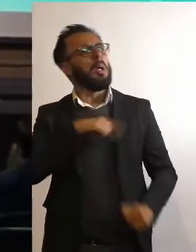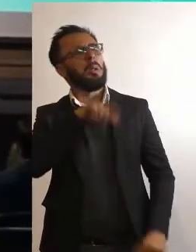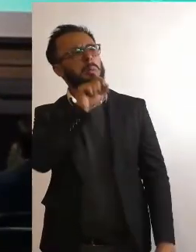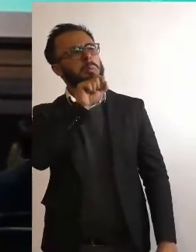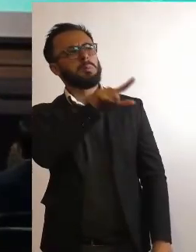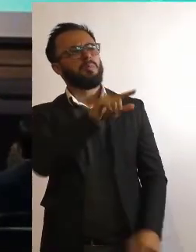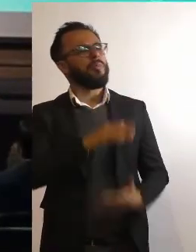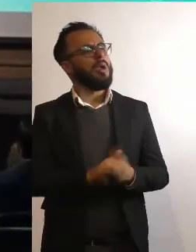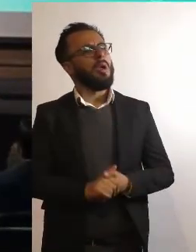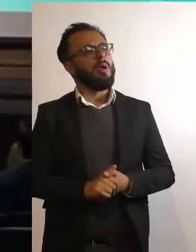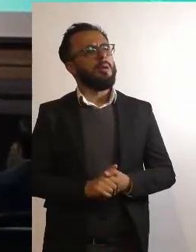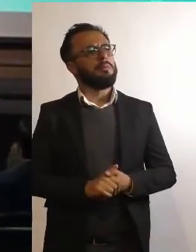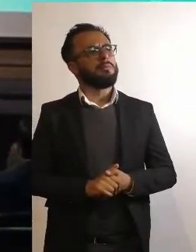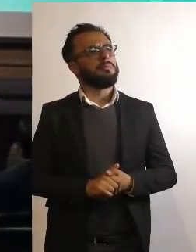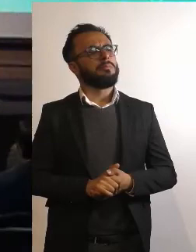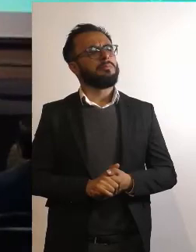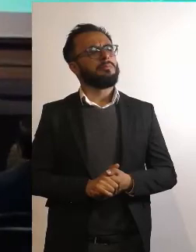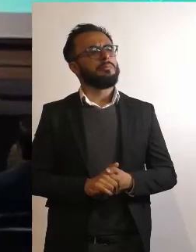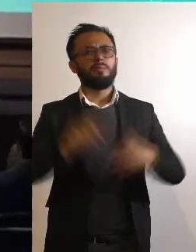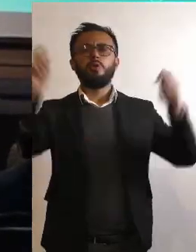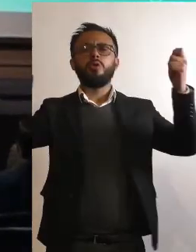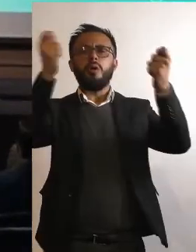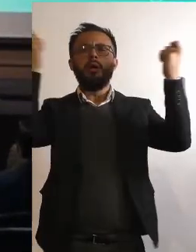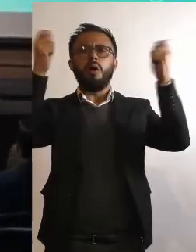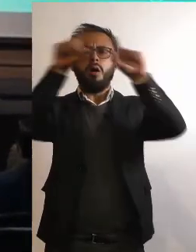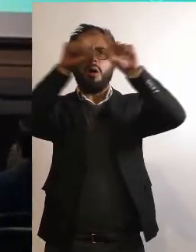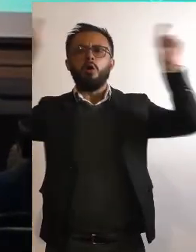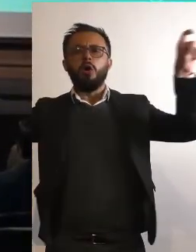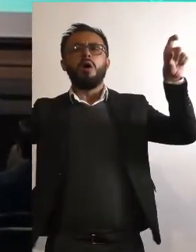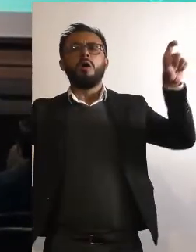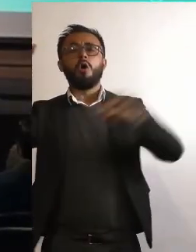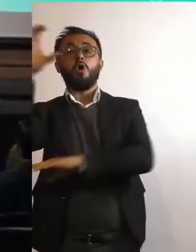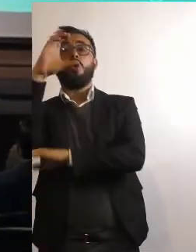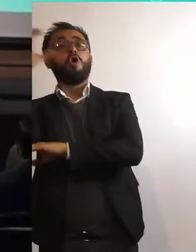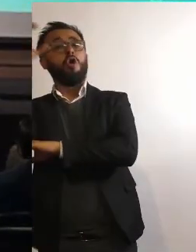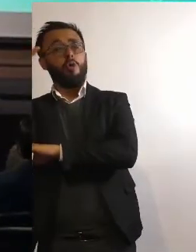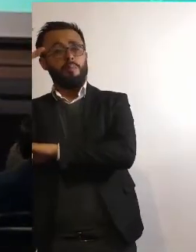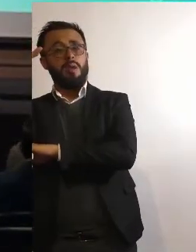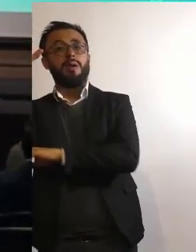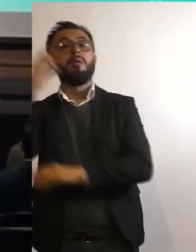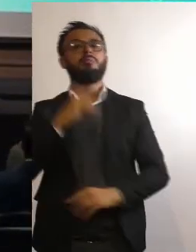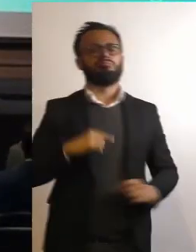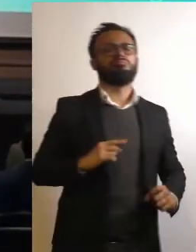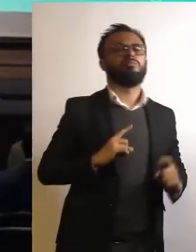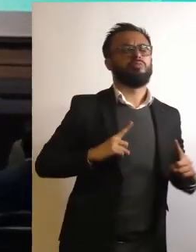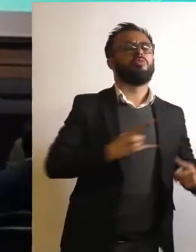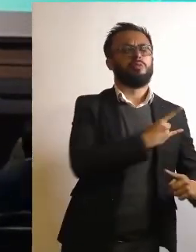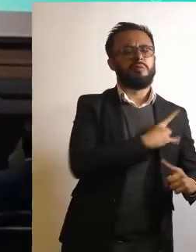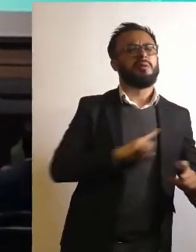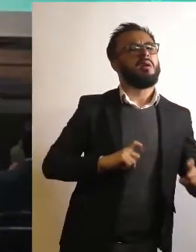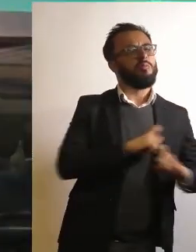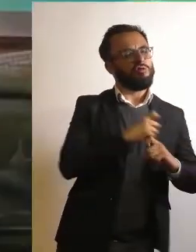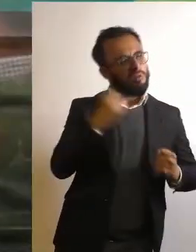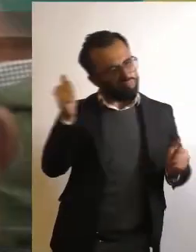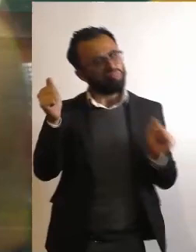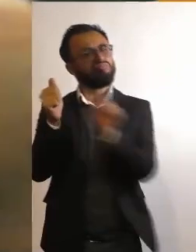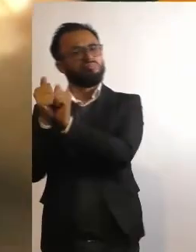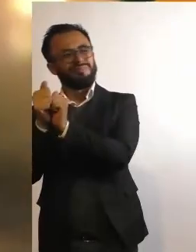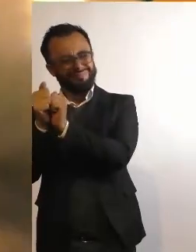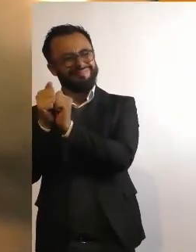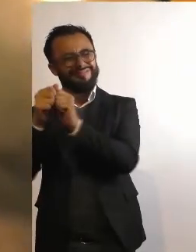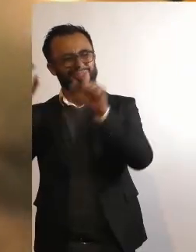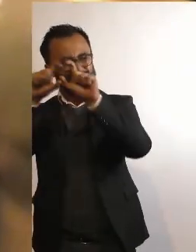continuidad a la campaña del Colombia, el bosque te acompaña. Teniendo en cuenta que la dinámica de la